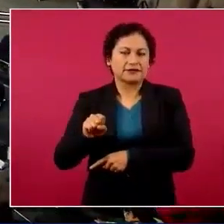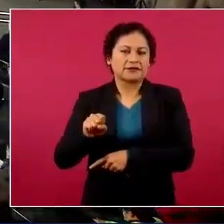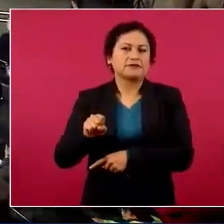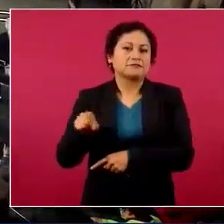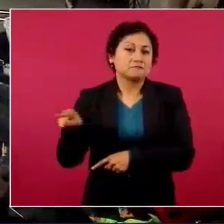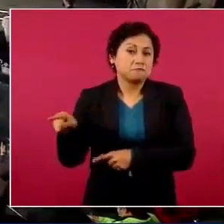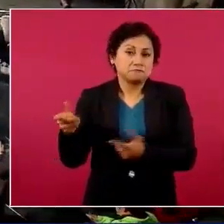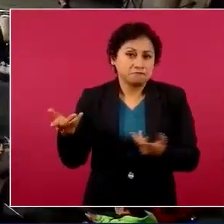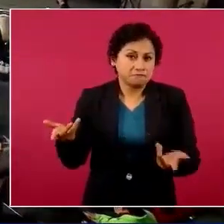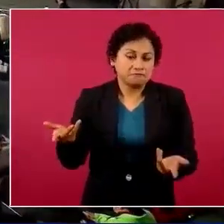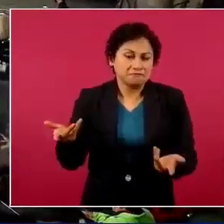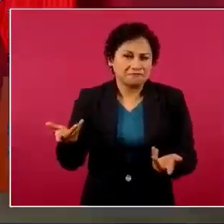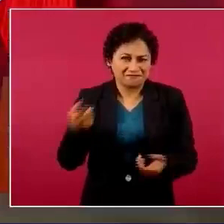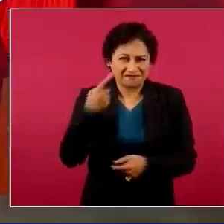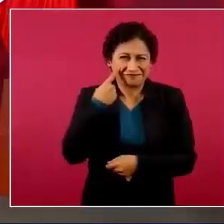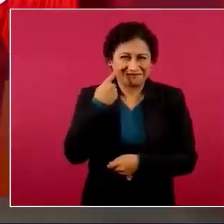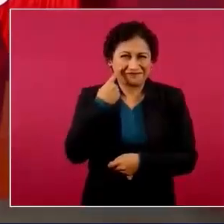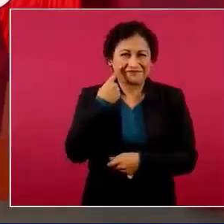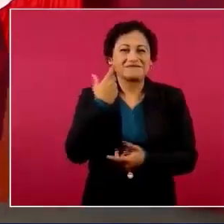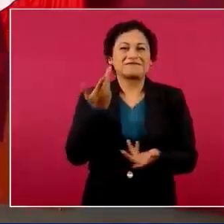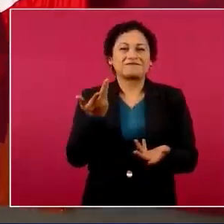Entonces, ¿cómo con los medios